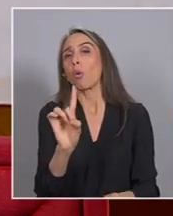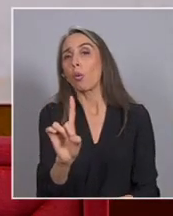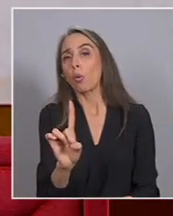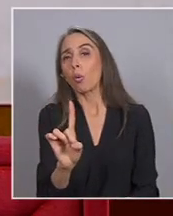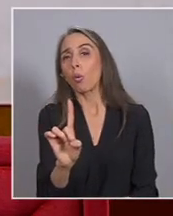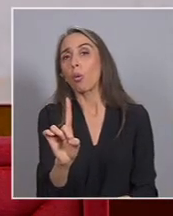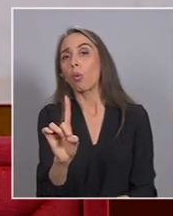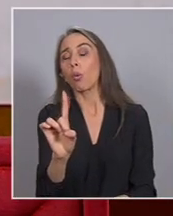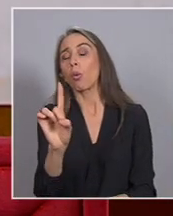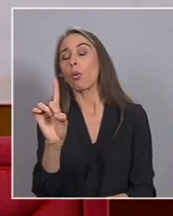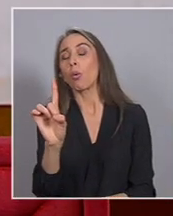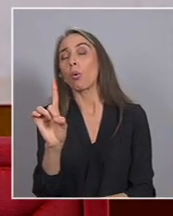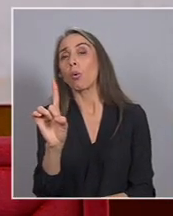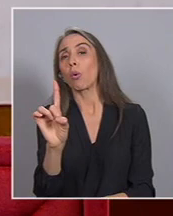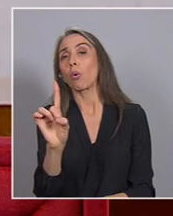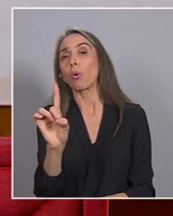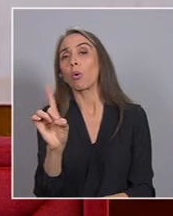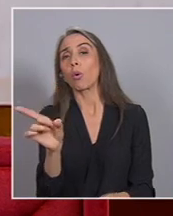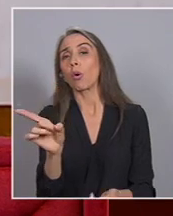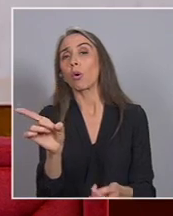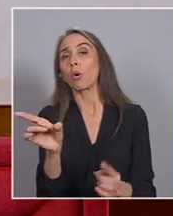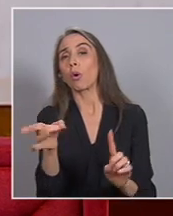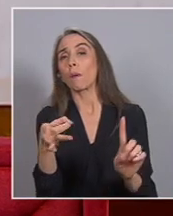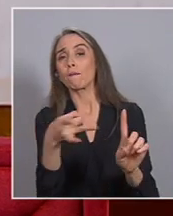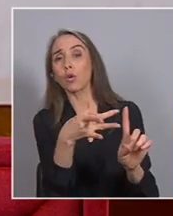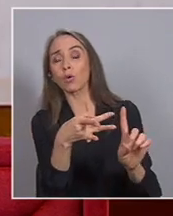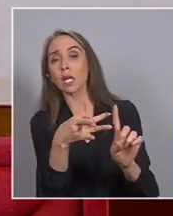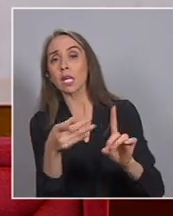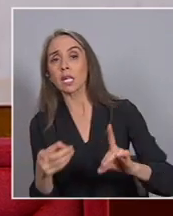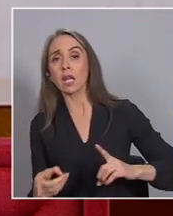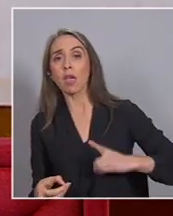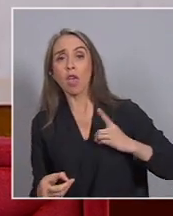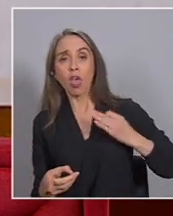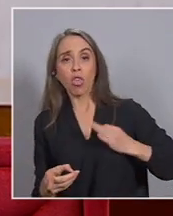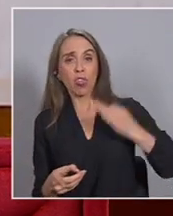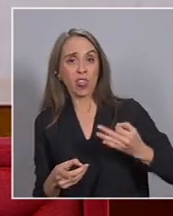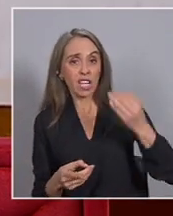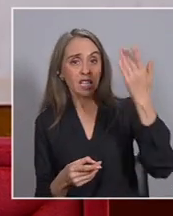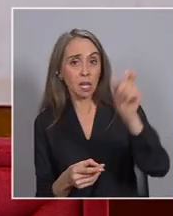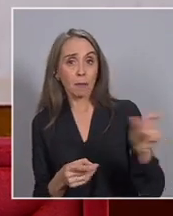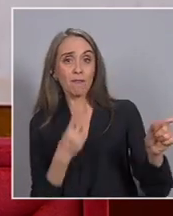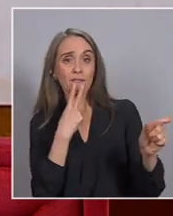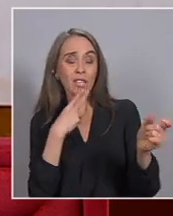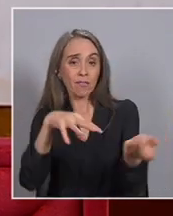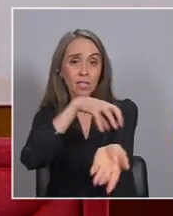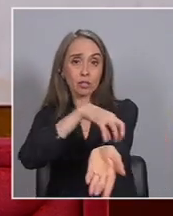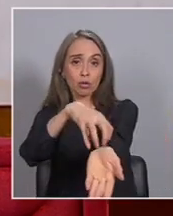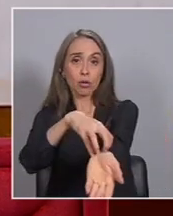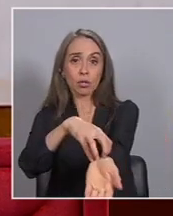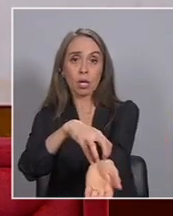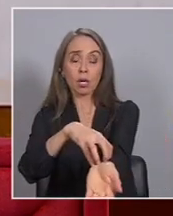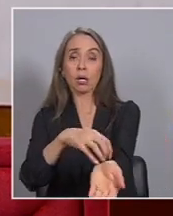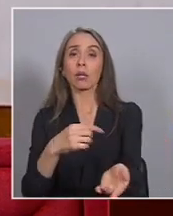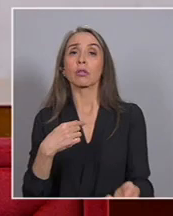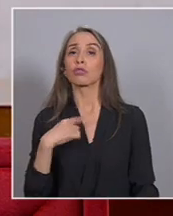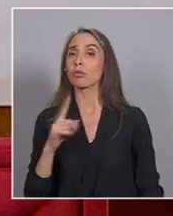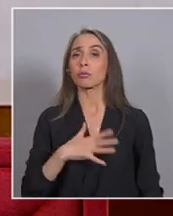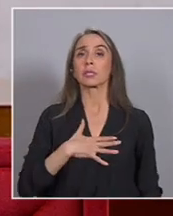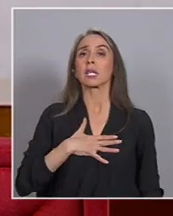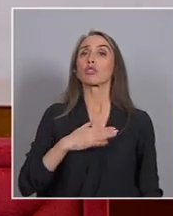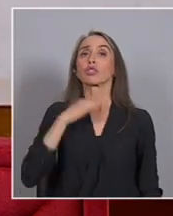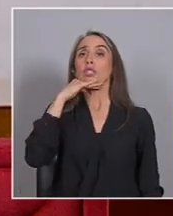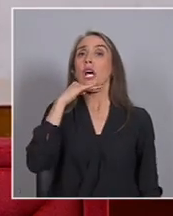un acto que vulnere la dignidad de las personas que habitan esa zona, no me voy a sentir